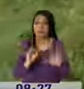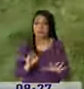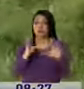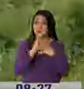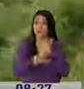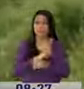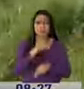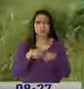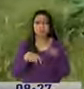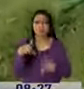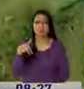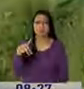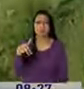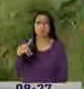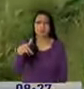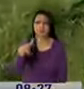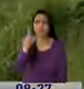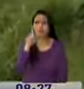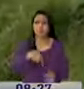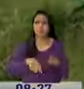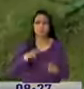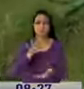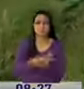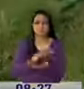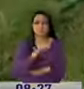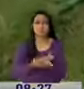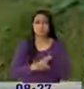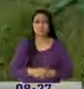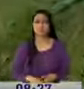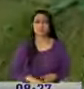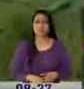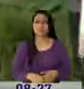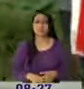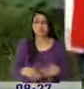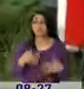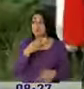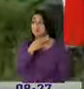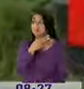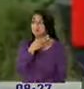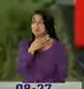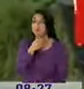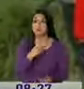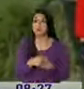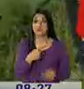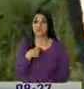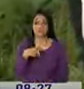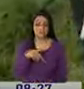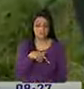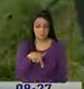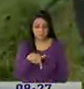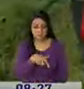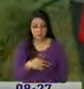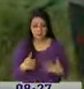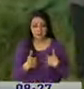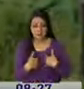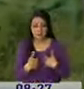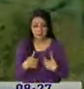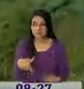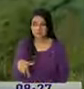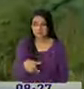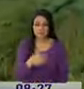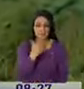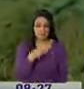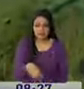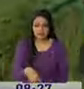puede ya andar tranquilamente. Da hasta miedo caminar por aquí, sí. Parece que le sale también un animal por aquí. Claro,